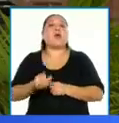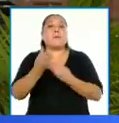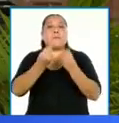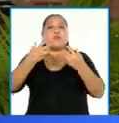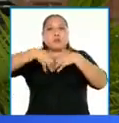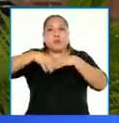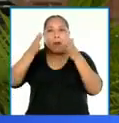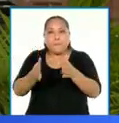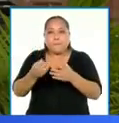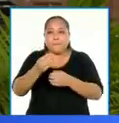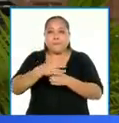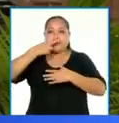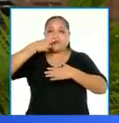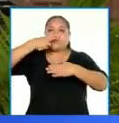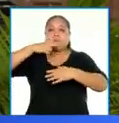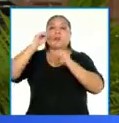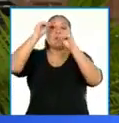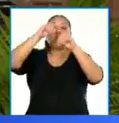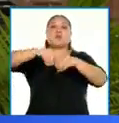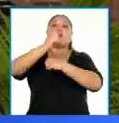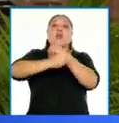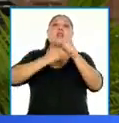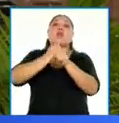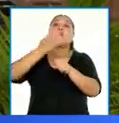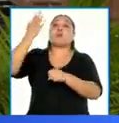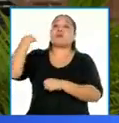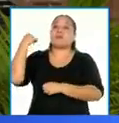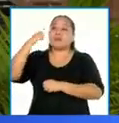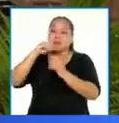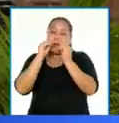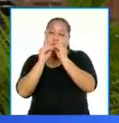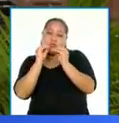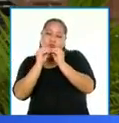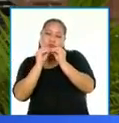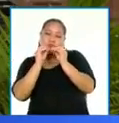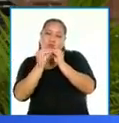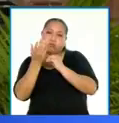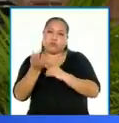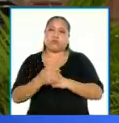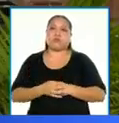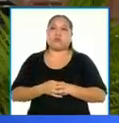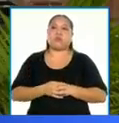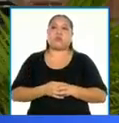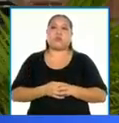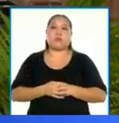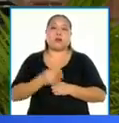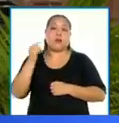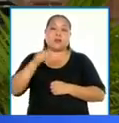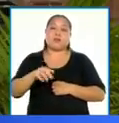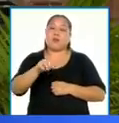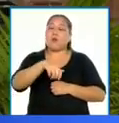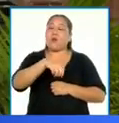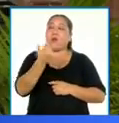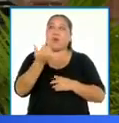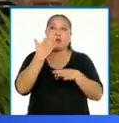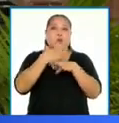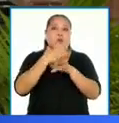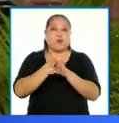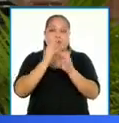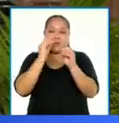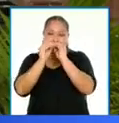plantas que se instalaron el año pasado están requiriendo mantenimiento. Y esa es otra estrategia